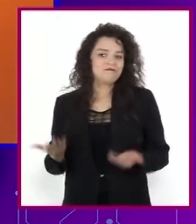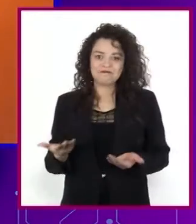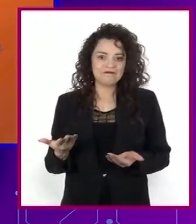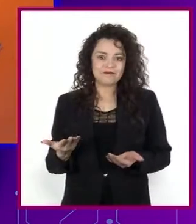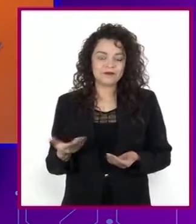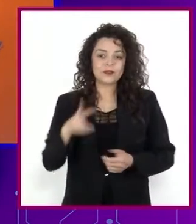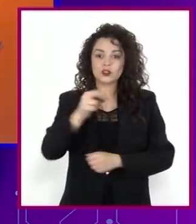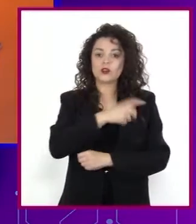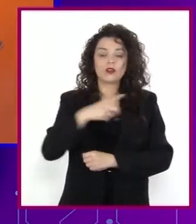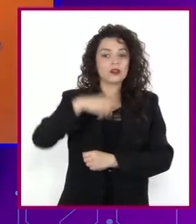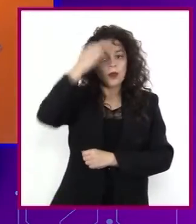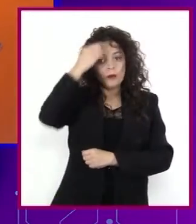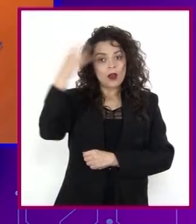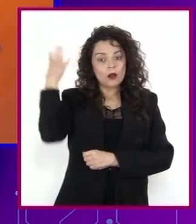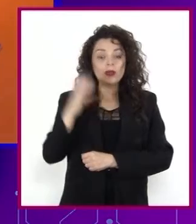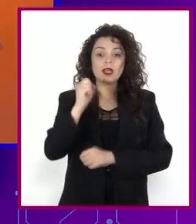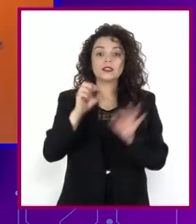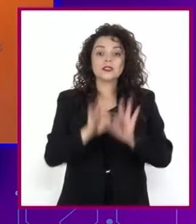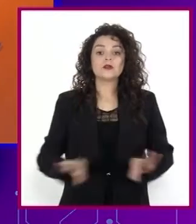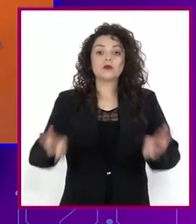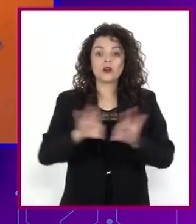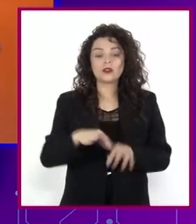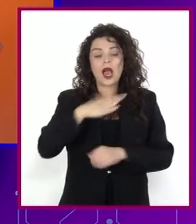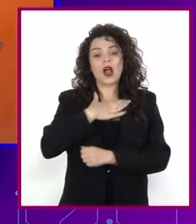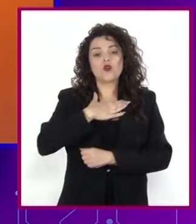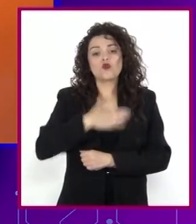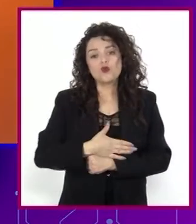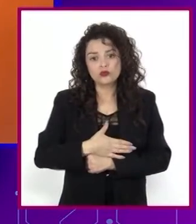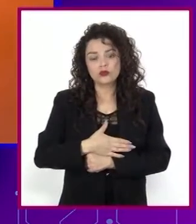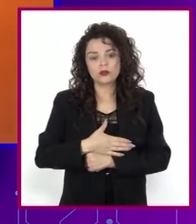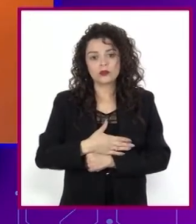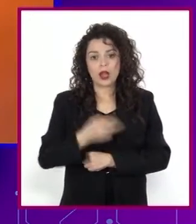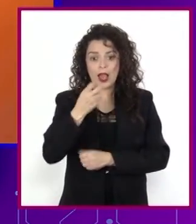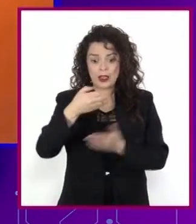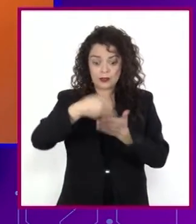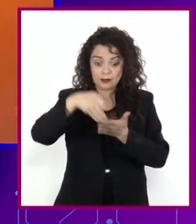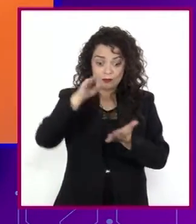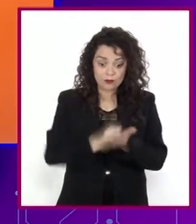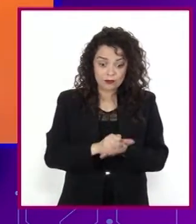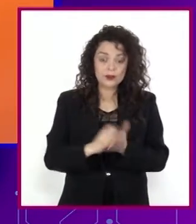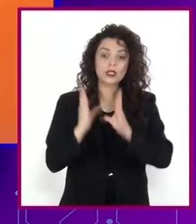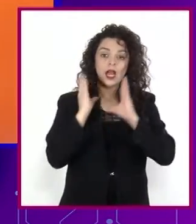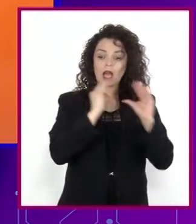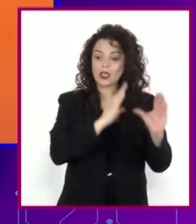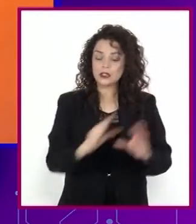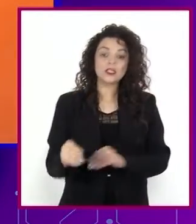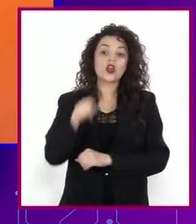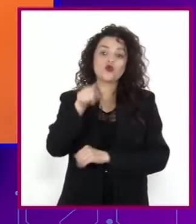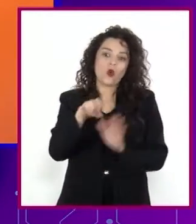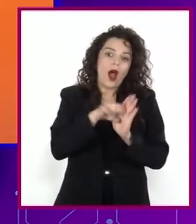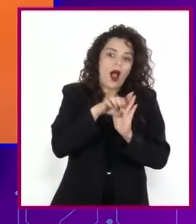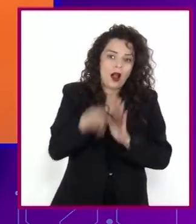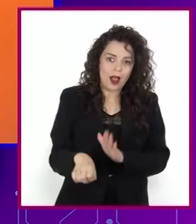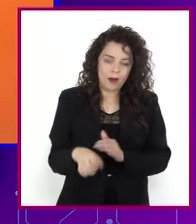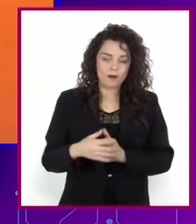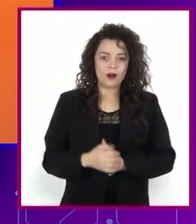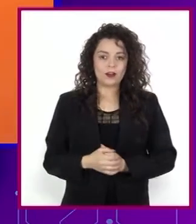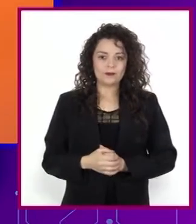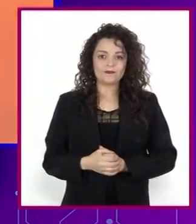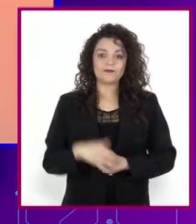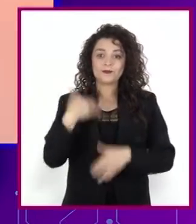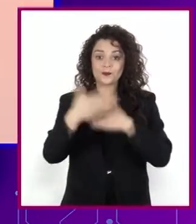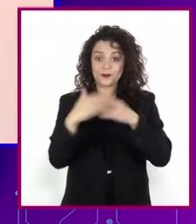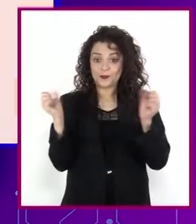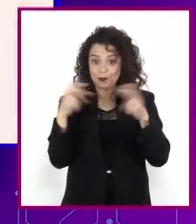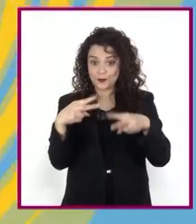ser una persona justa con los demás y enseñar este valor con tu ejemplo. Te espero en la próxima cápsula. ¡Hasta la